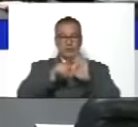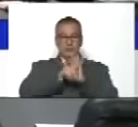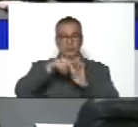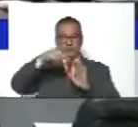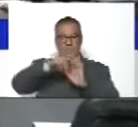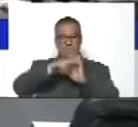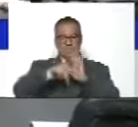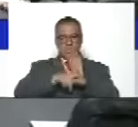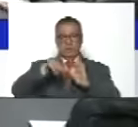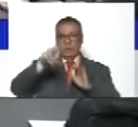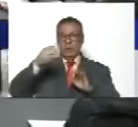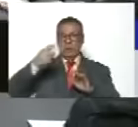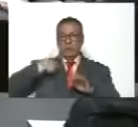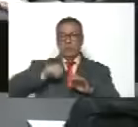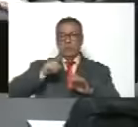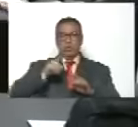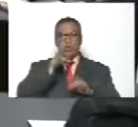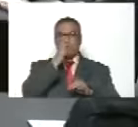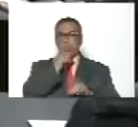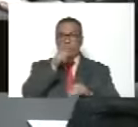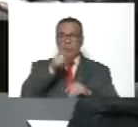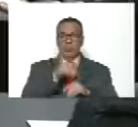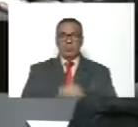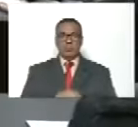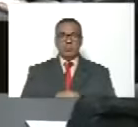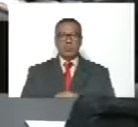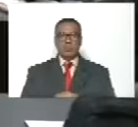norma, no existen ante